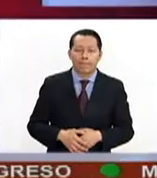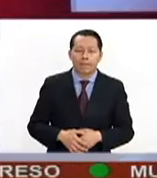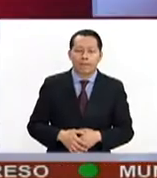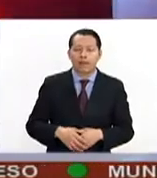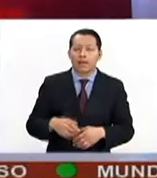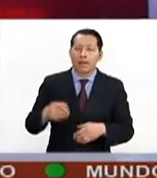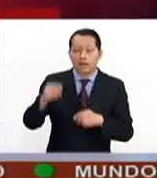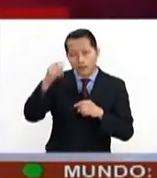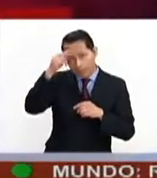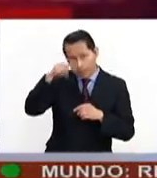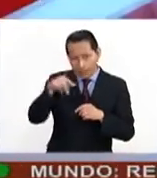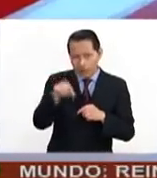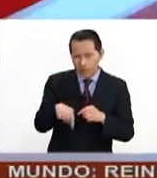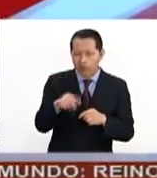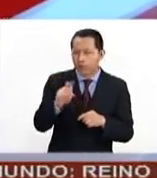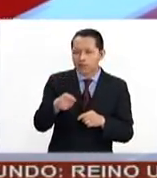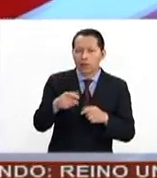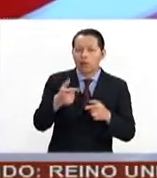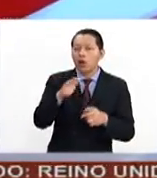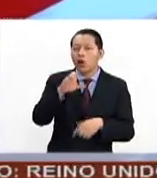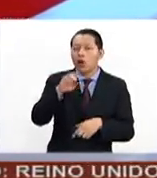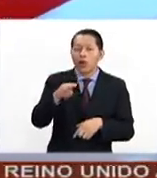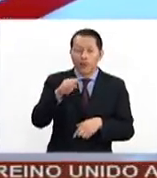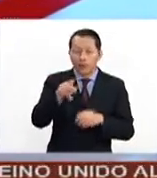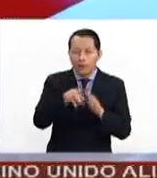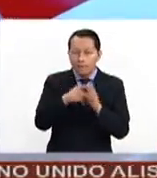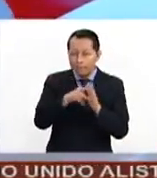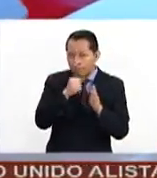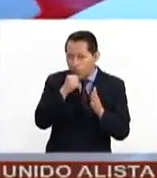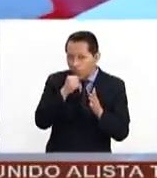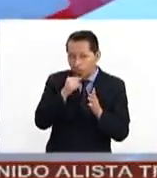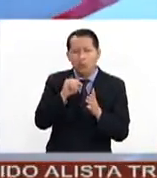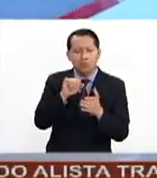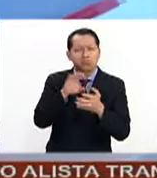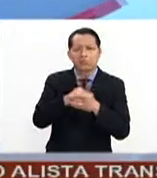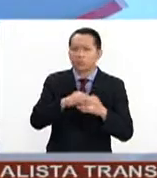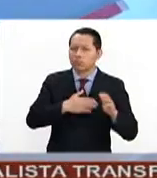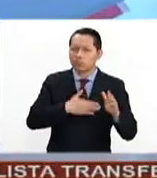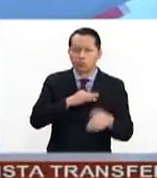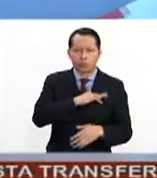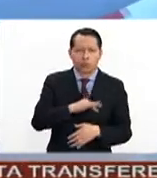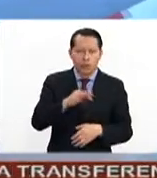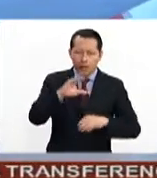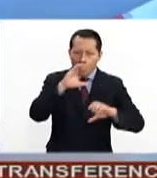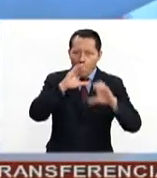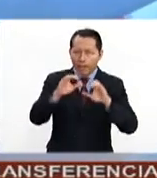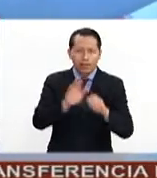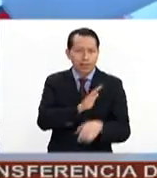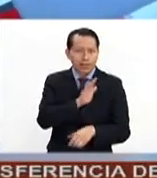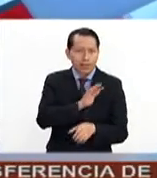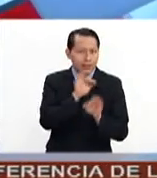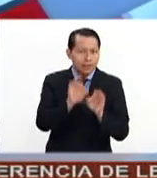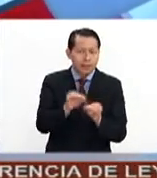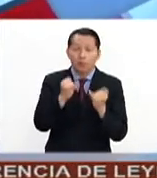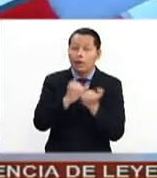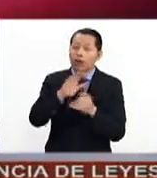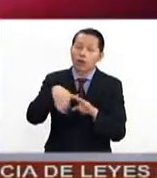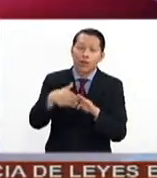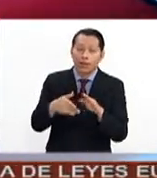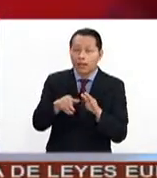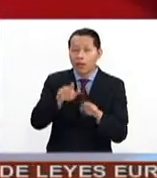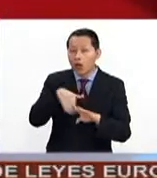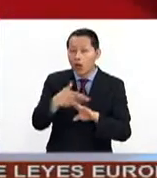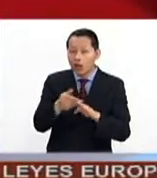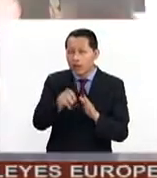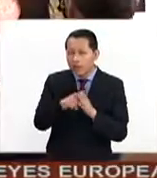De regreso a México, el Club de Periodistas refrendó su compromiso con la comunicación de calidad y condenó los ataques a reporteros.